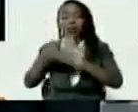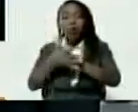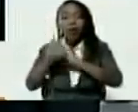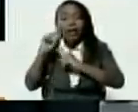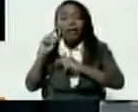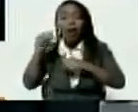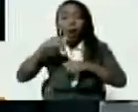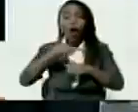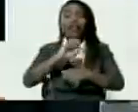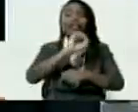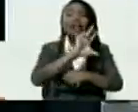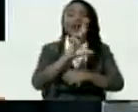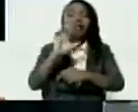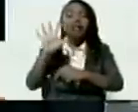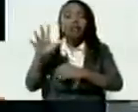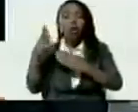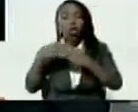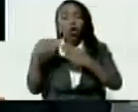35.